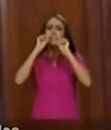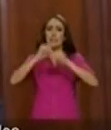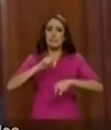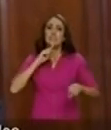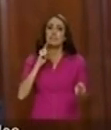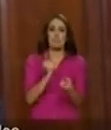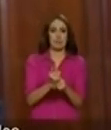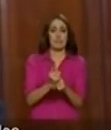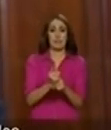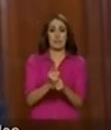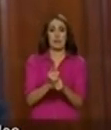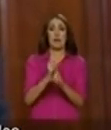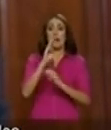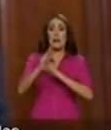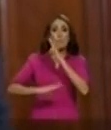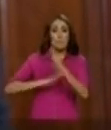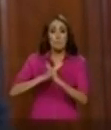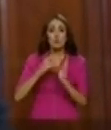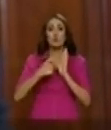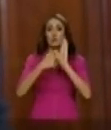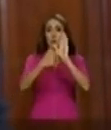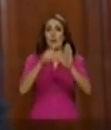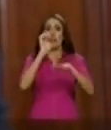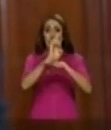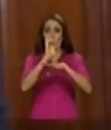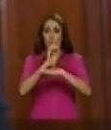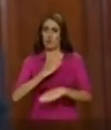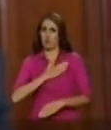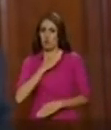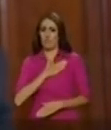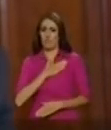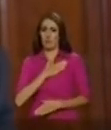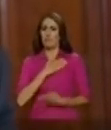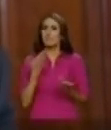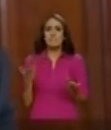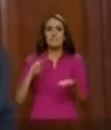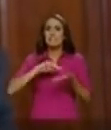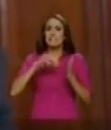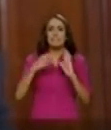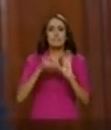el hecho de que el mundo confíe, que el mundo cree en nosotros, demuestra que estamos en el camino correcto.